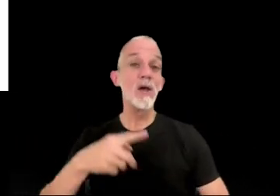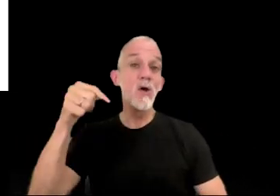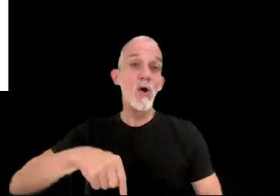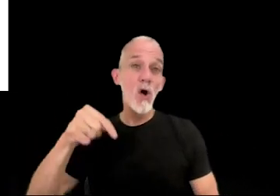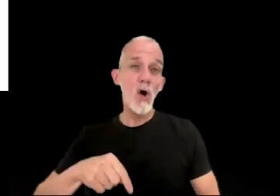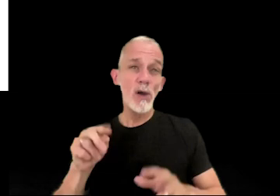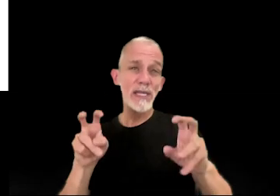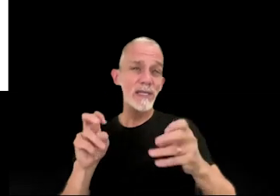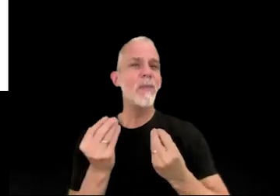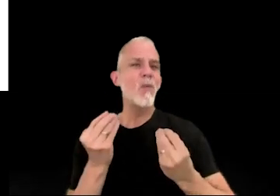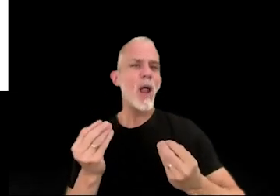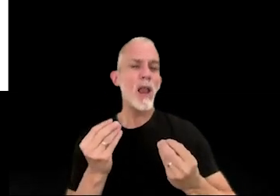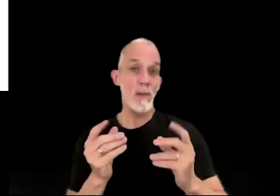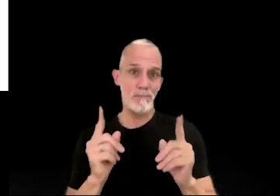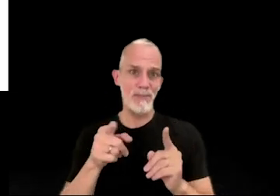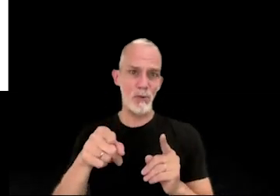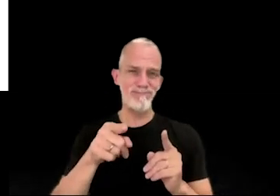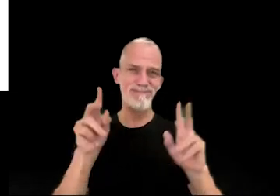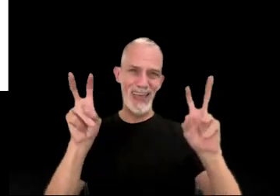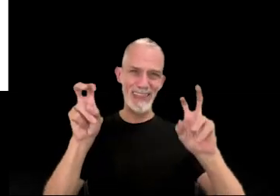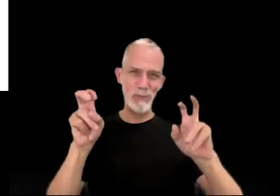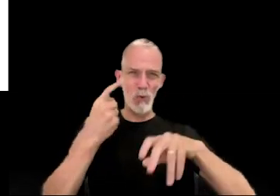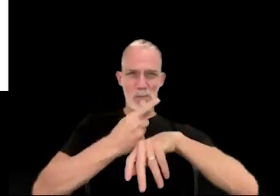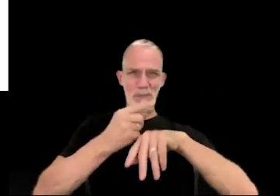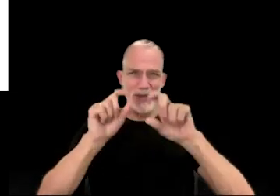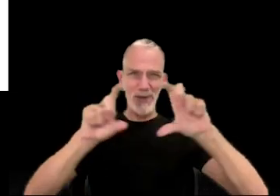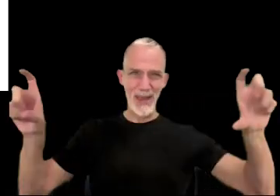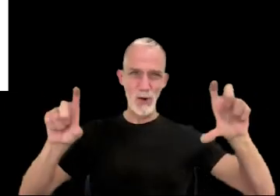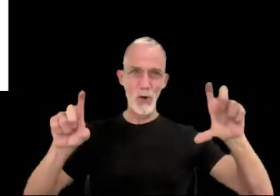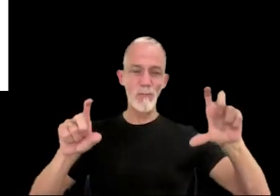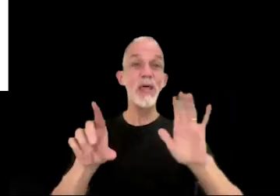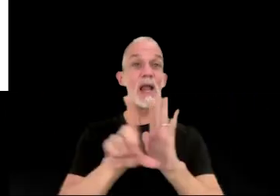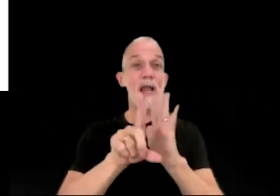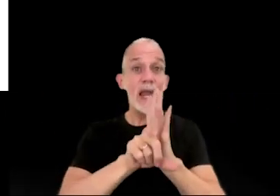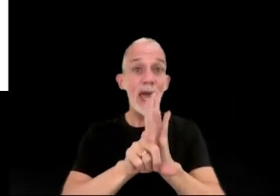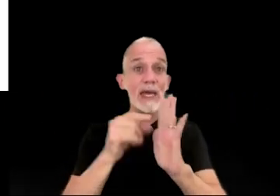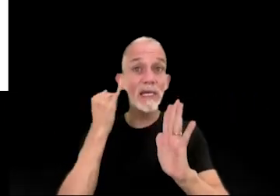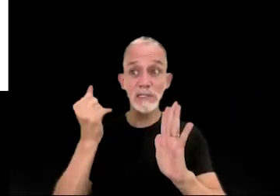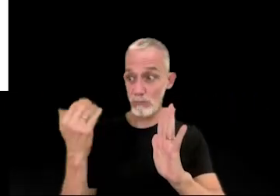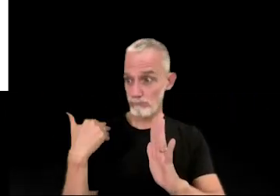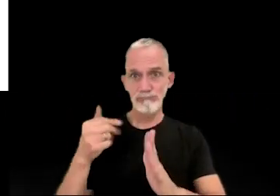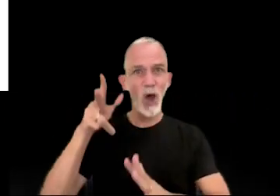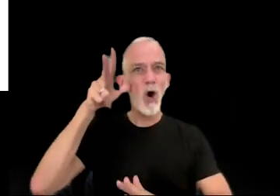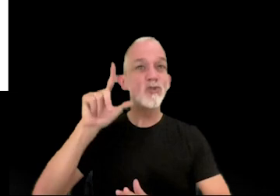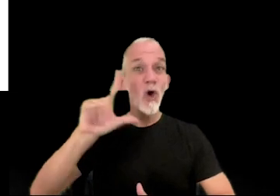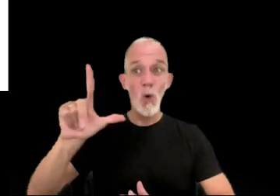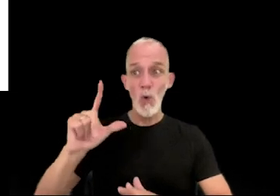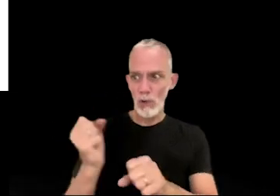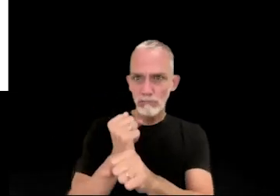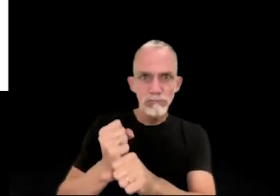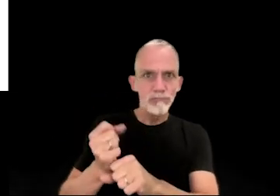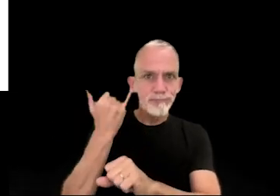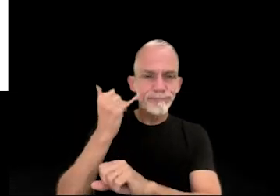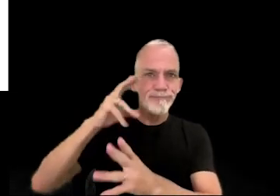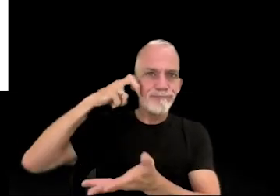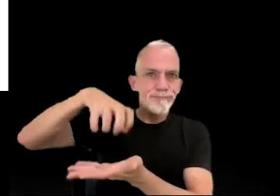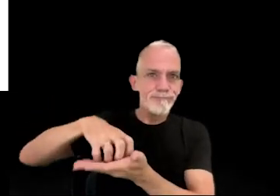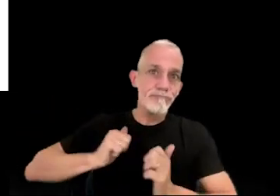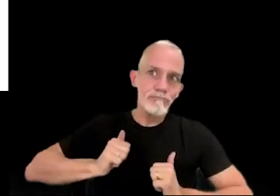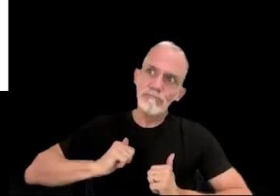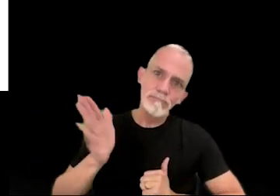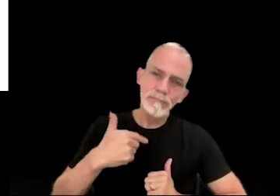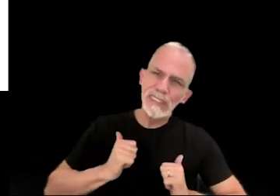ver esto que es el título primero de una ley que salió el 8 de julio, muy esperada, y vamos a